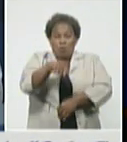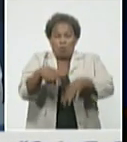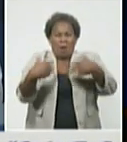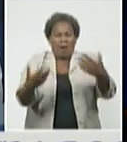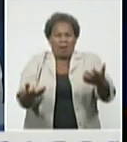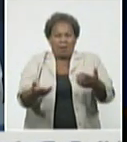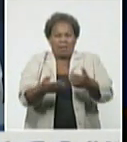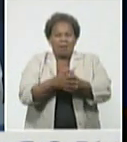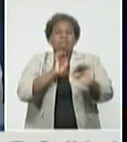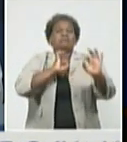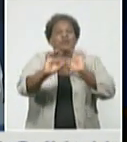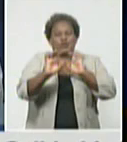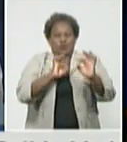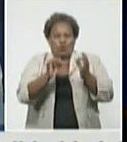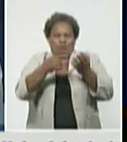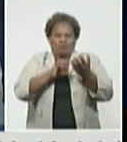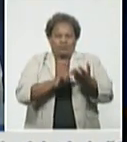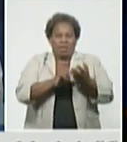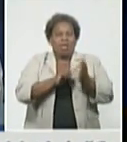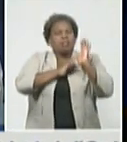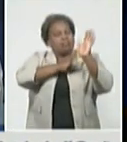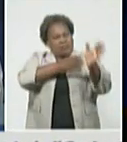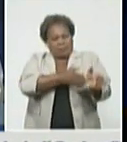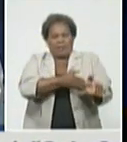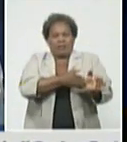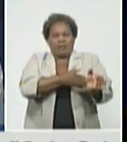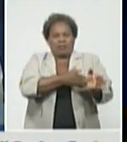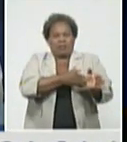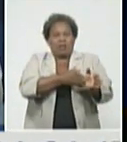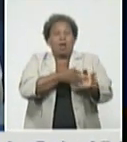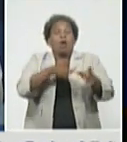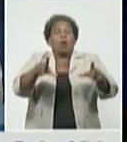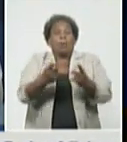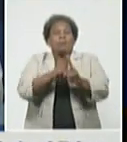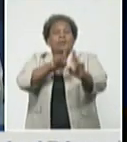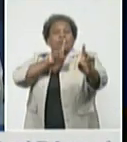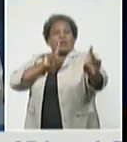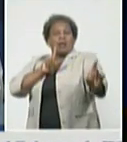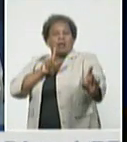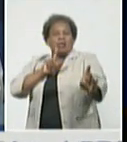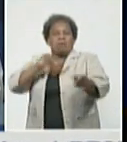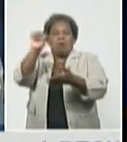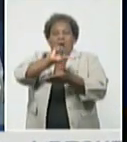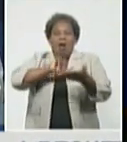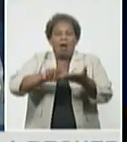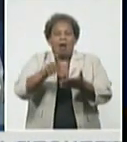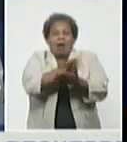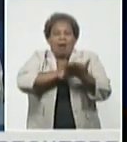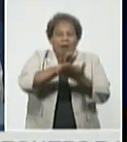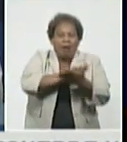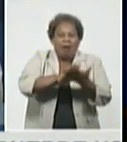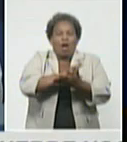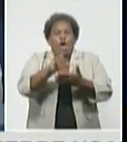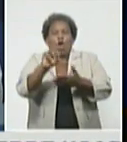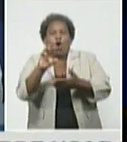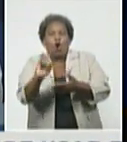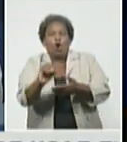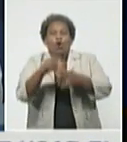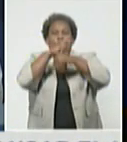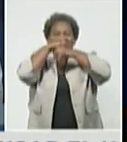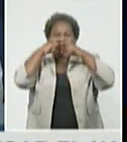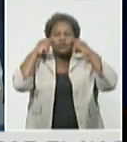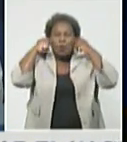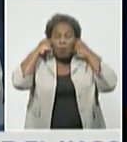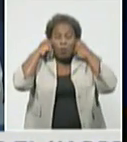la protección, la disciplina, el cumplimiento de las medidas higiénicas, hasta tanto aparezca otra